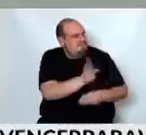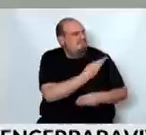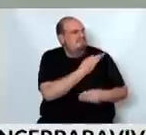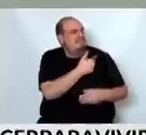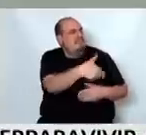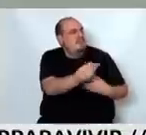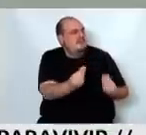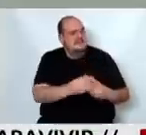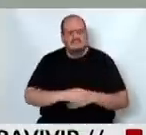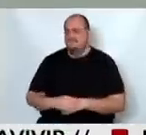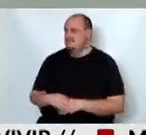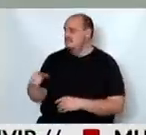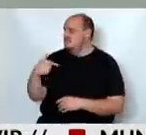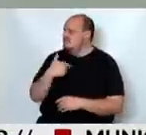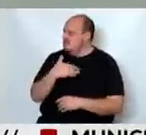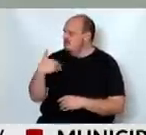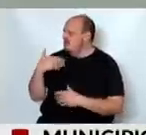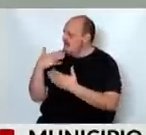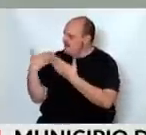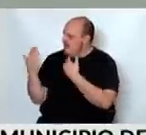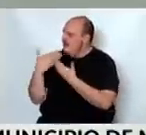es siento que su mamá